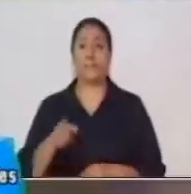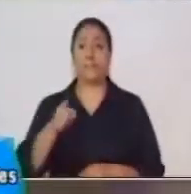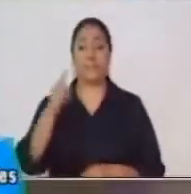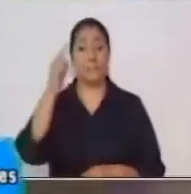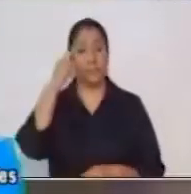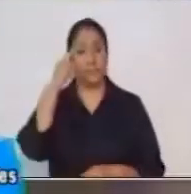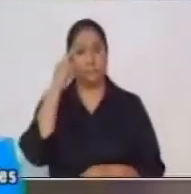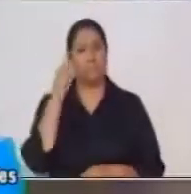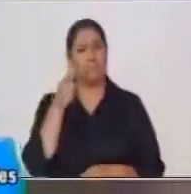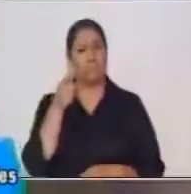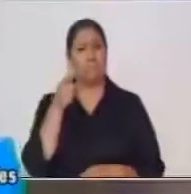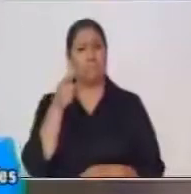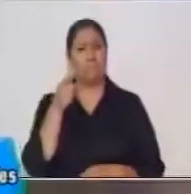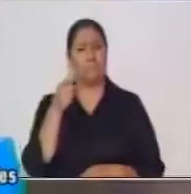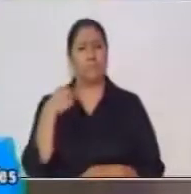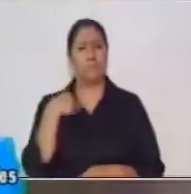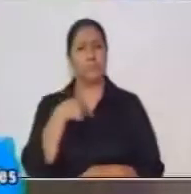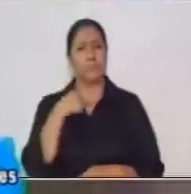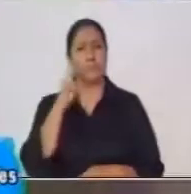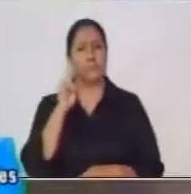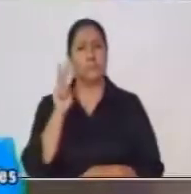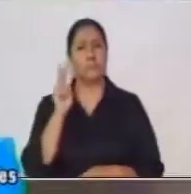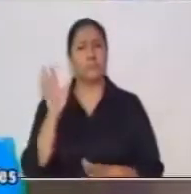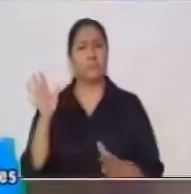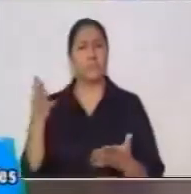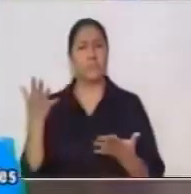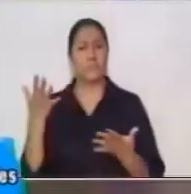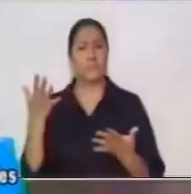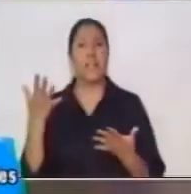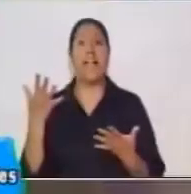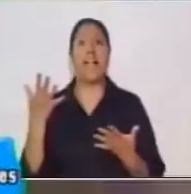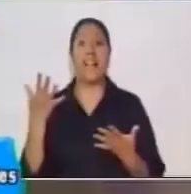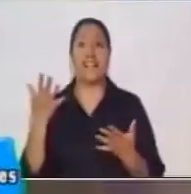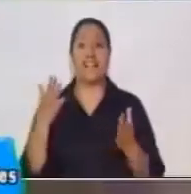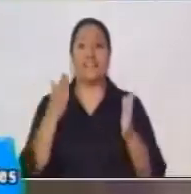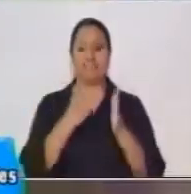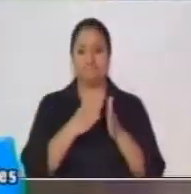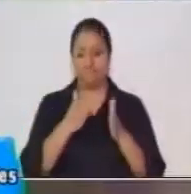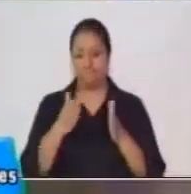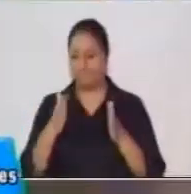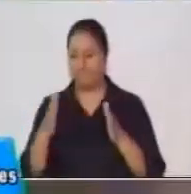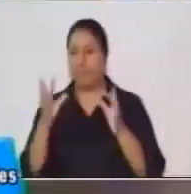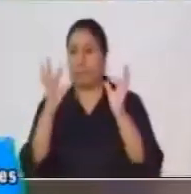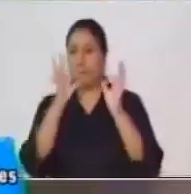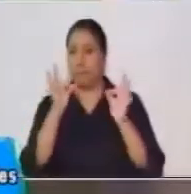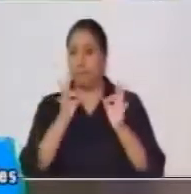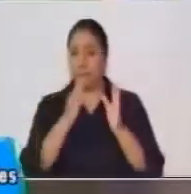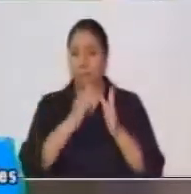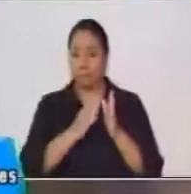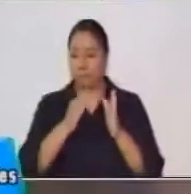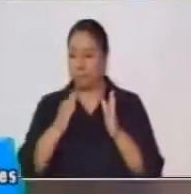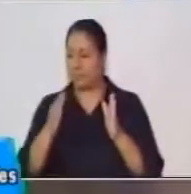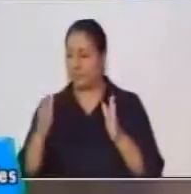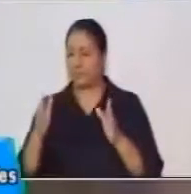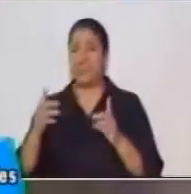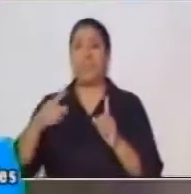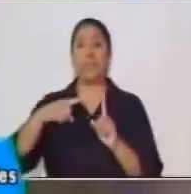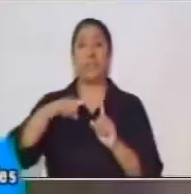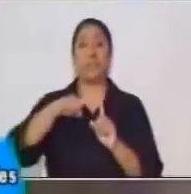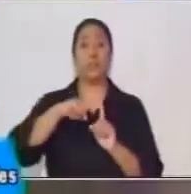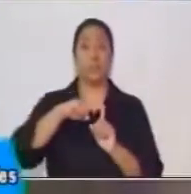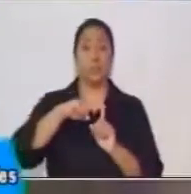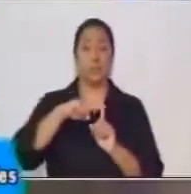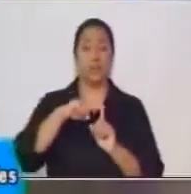recordarás que hemos visto patrones en suma, en resta y multiplicación. Pero